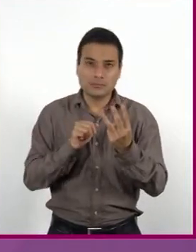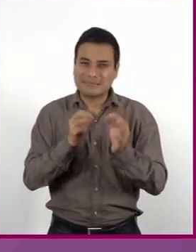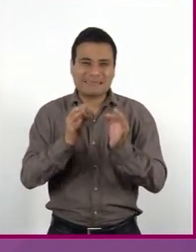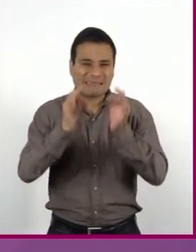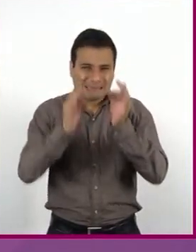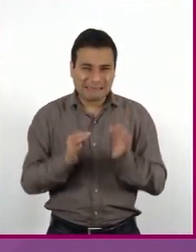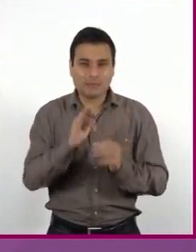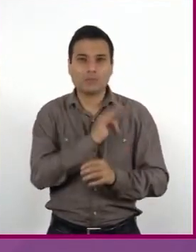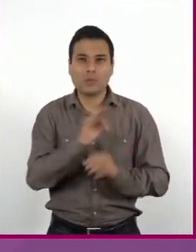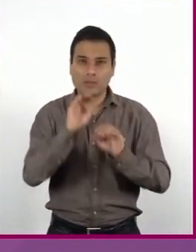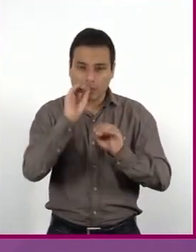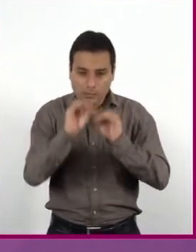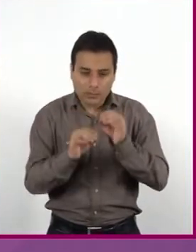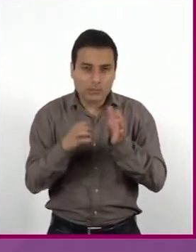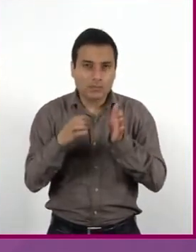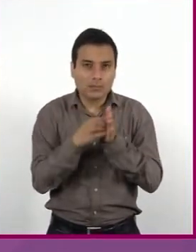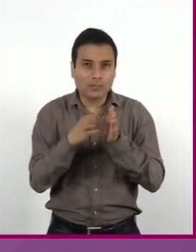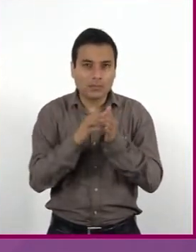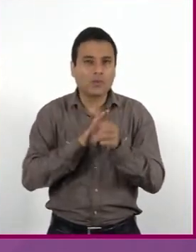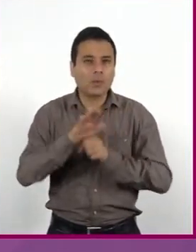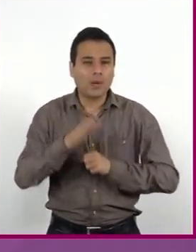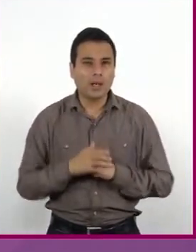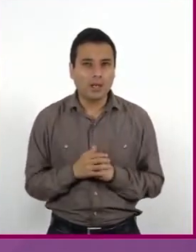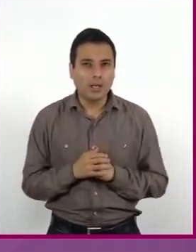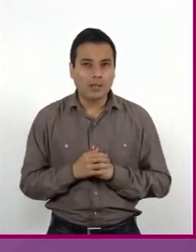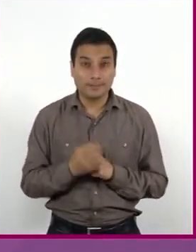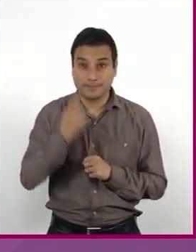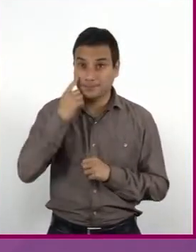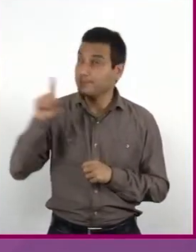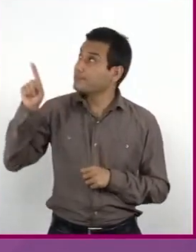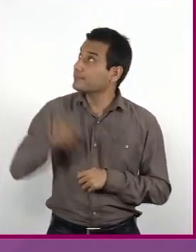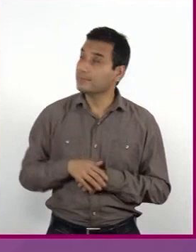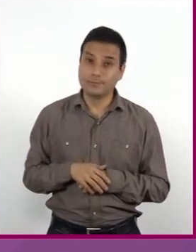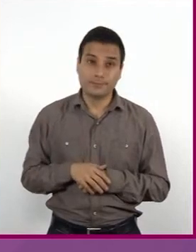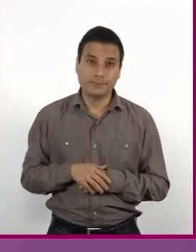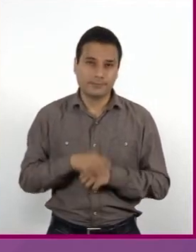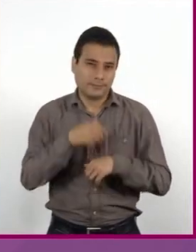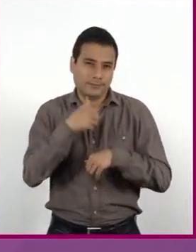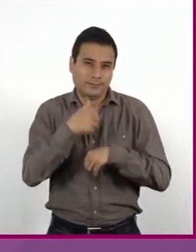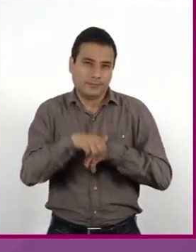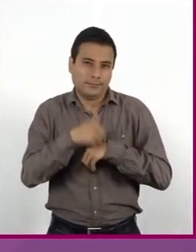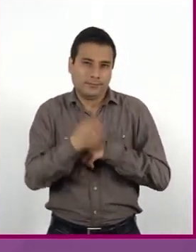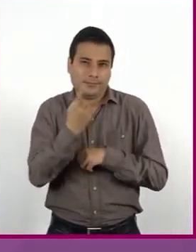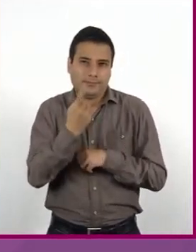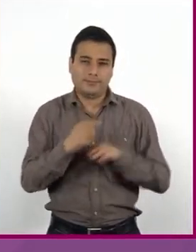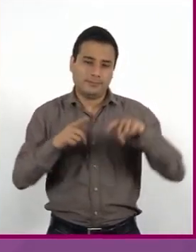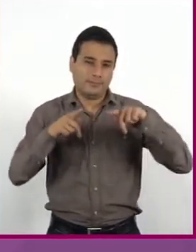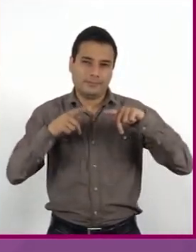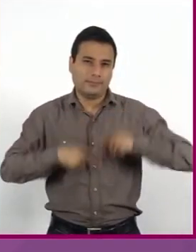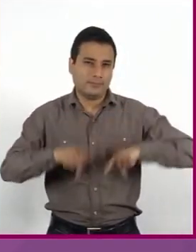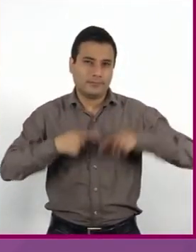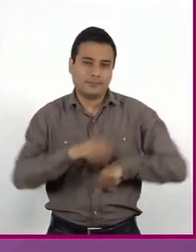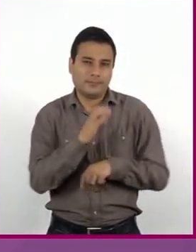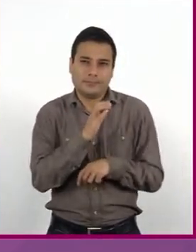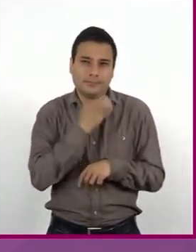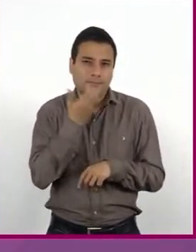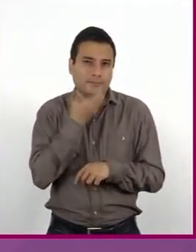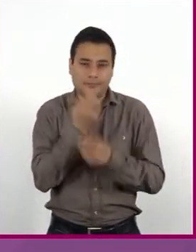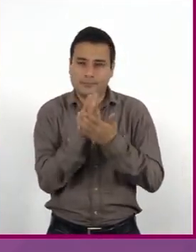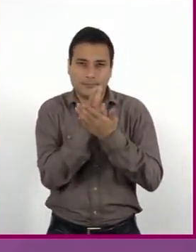forma de cubo? El primero es la manera clásica de dibujar el desarrollo plano de un